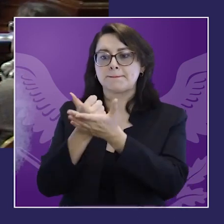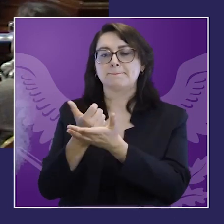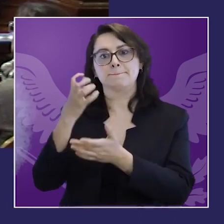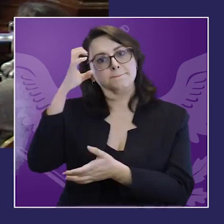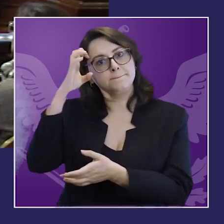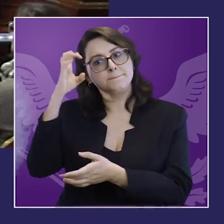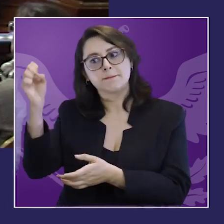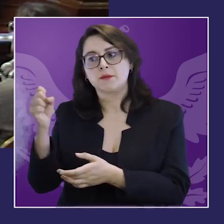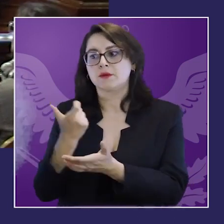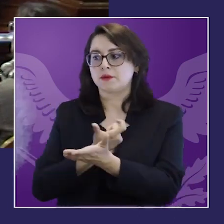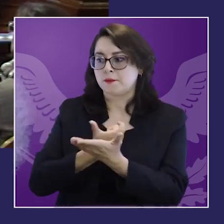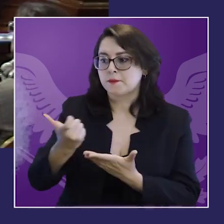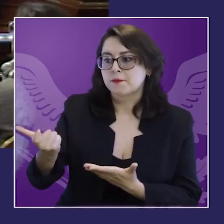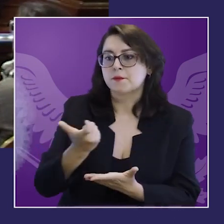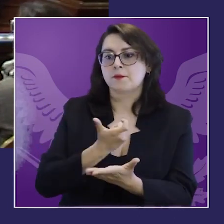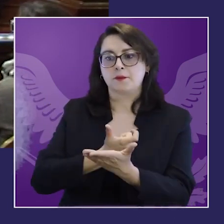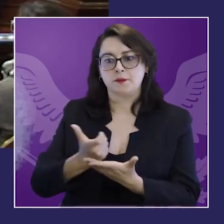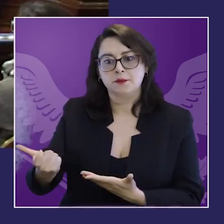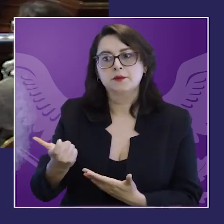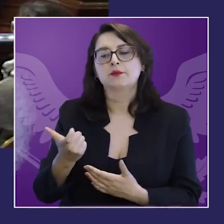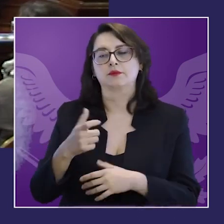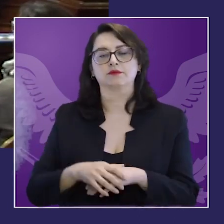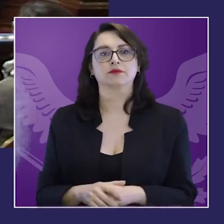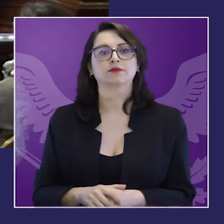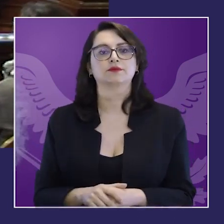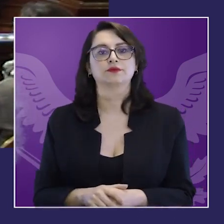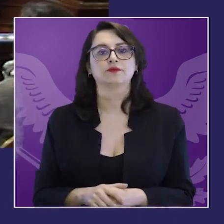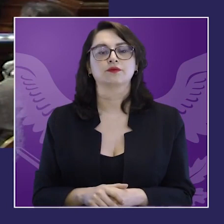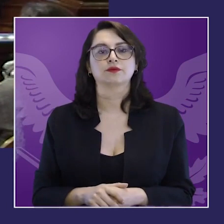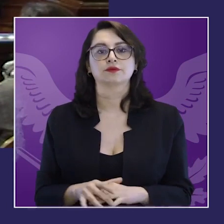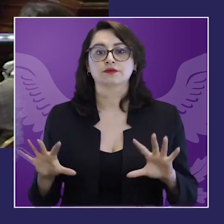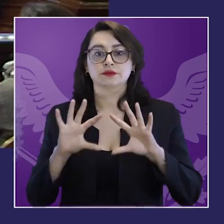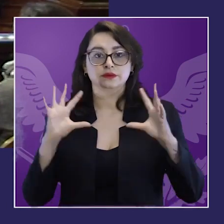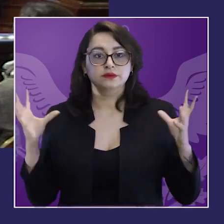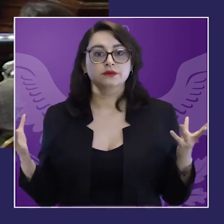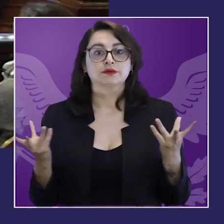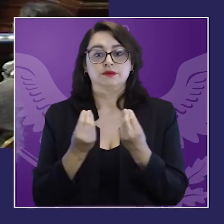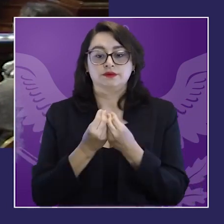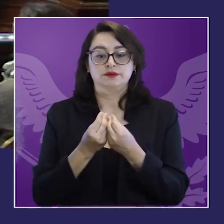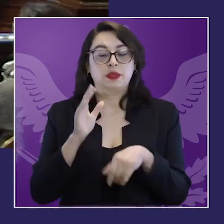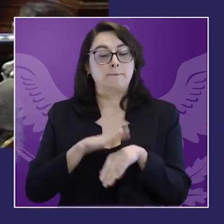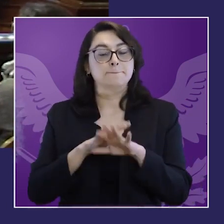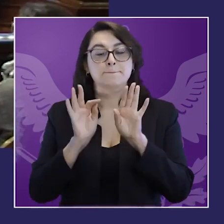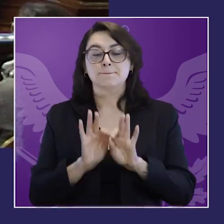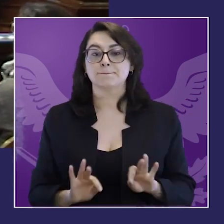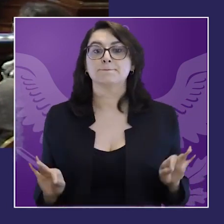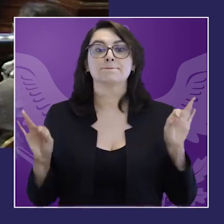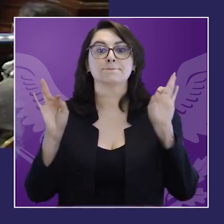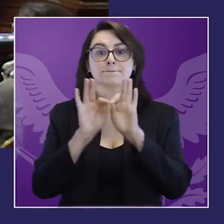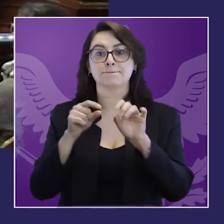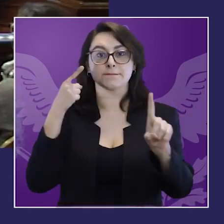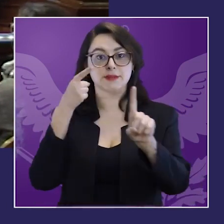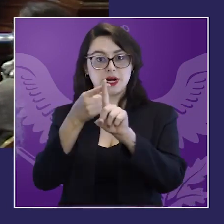requiera. También ha otorgado indemnizaciones por concepto de daño material, de daño inmaterial. Pero